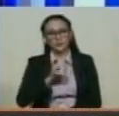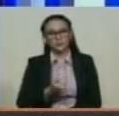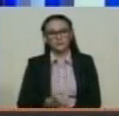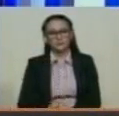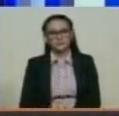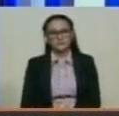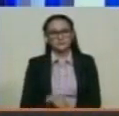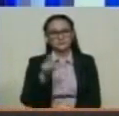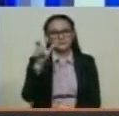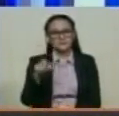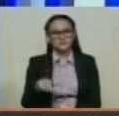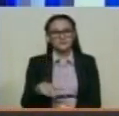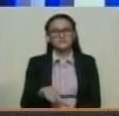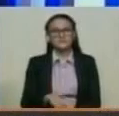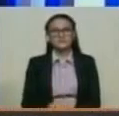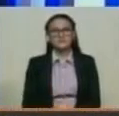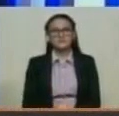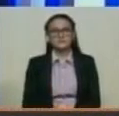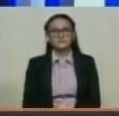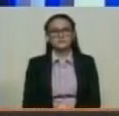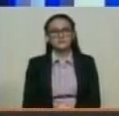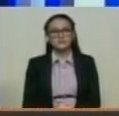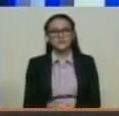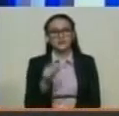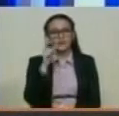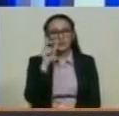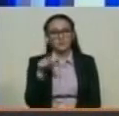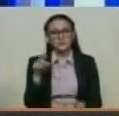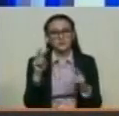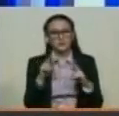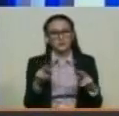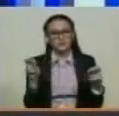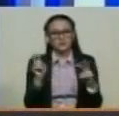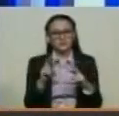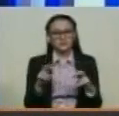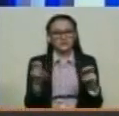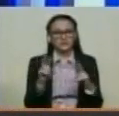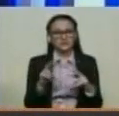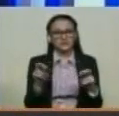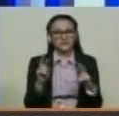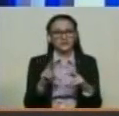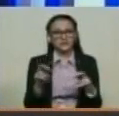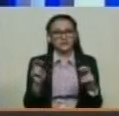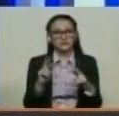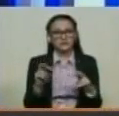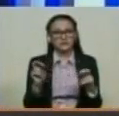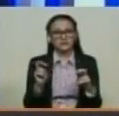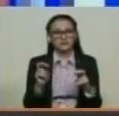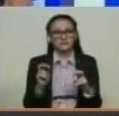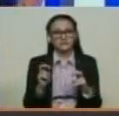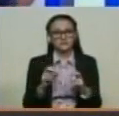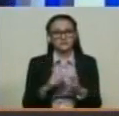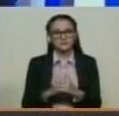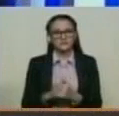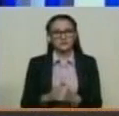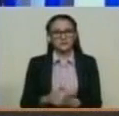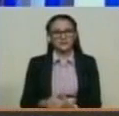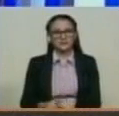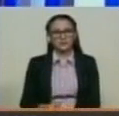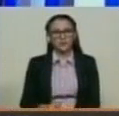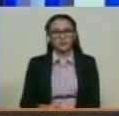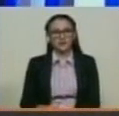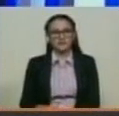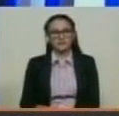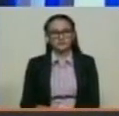Este ciudadano estaba siendo investigado por el intento de magnicidio contra el jefe de Estado, presidente